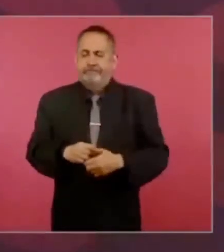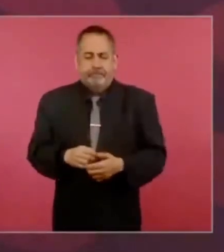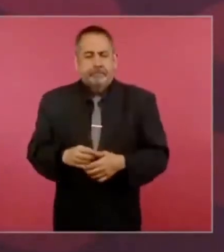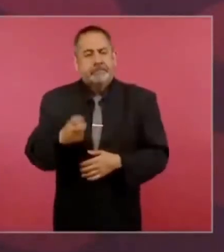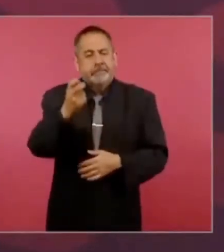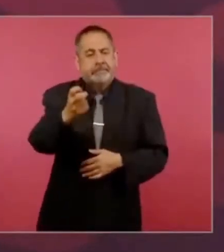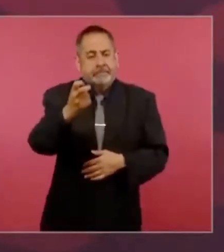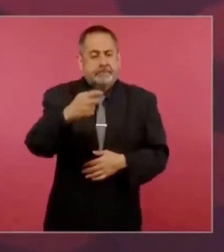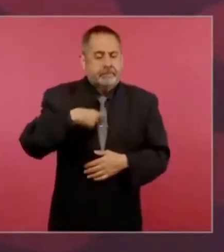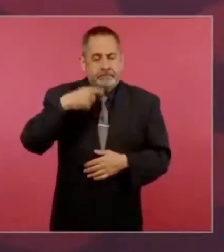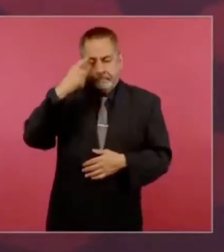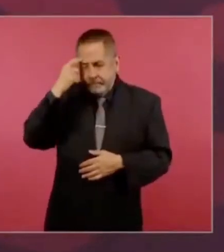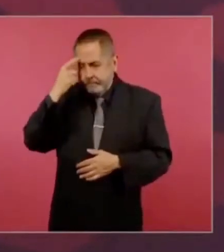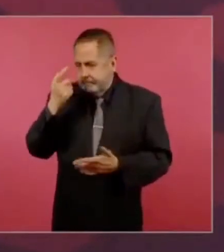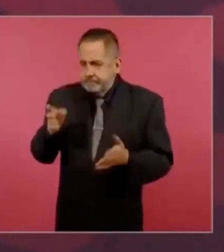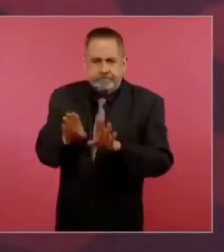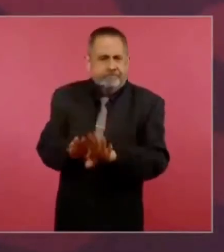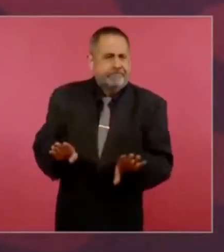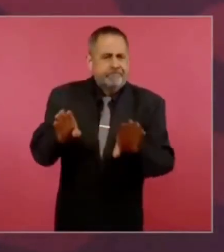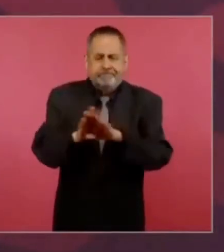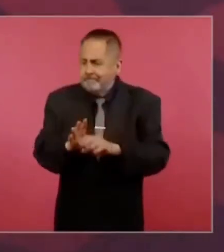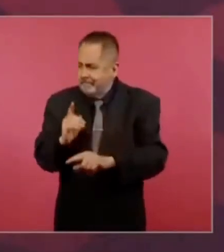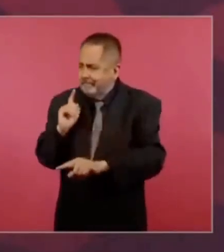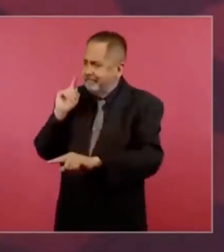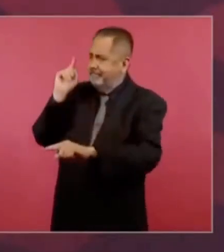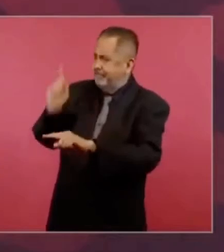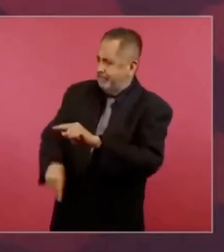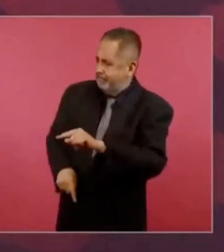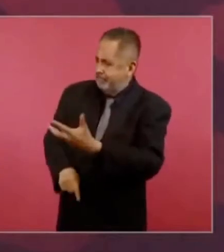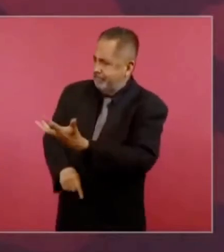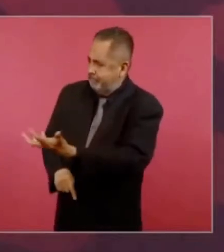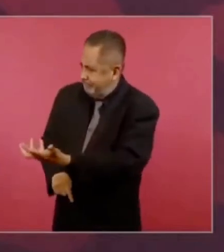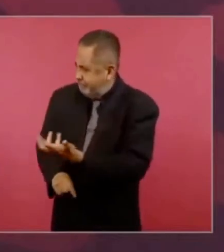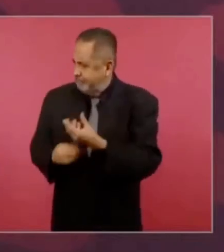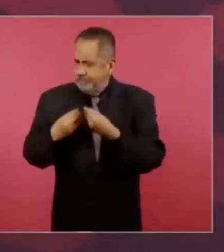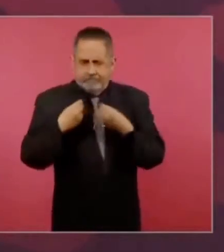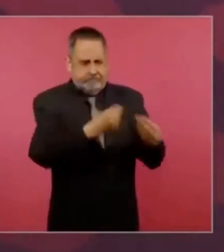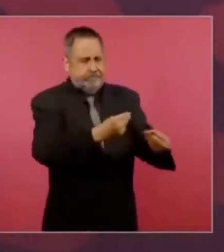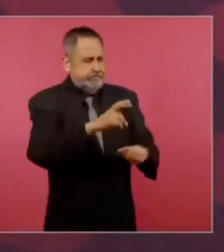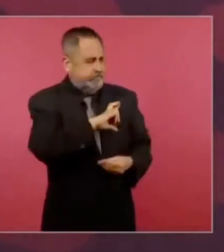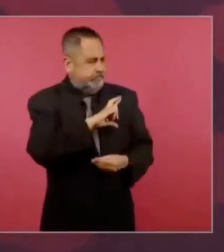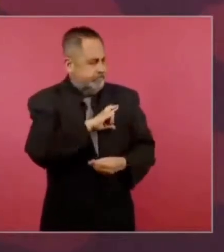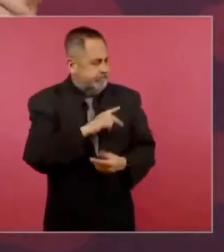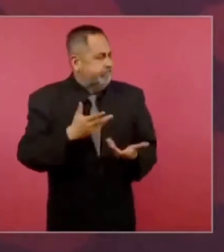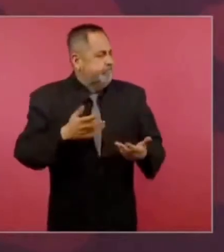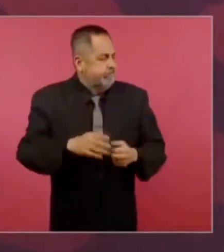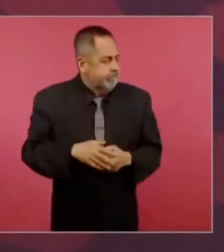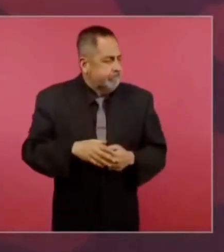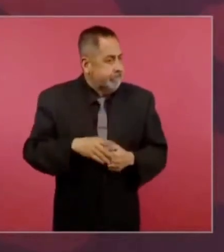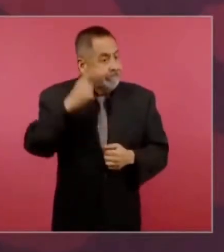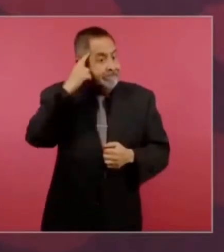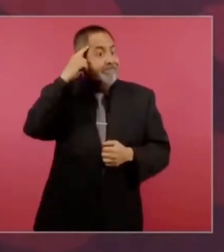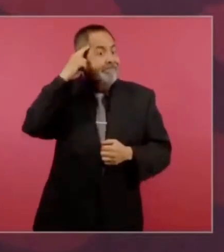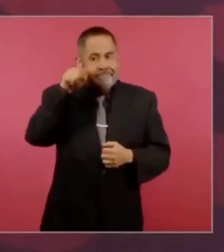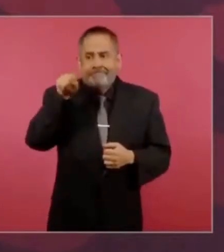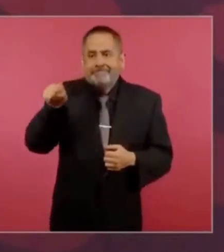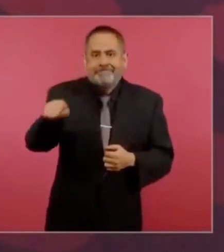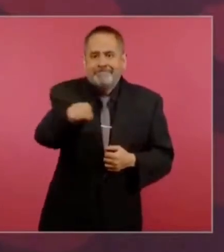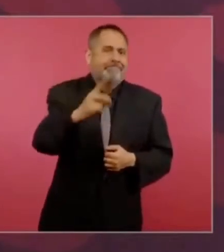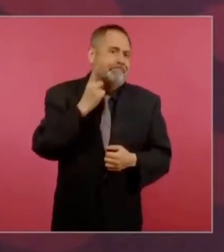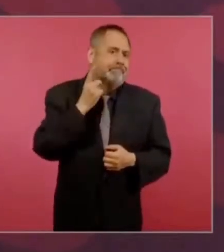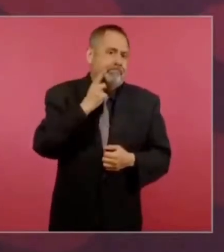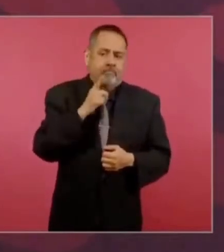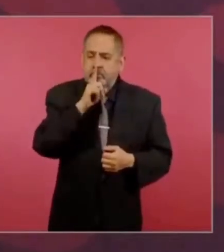entregar lo público a particulares, necesitaban maiciar